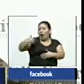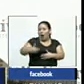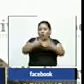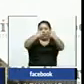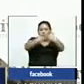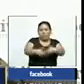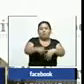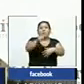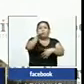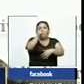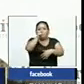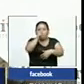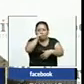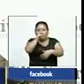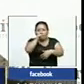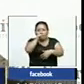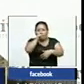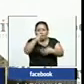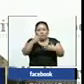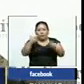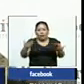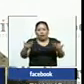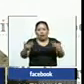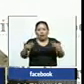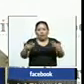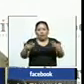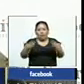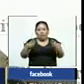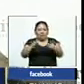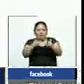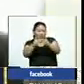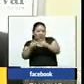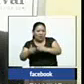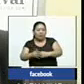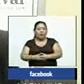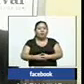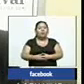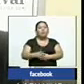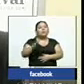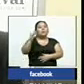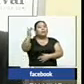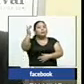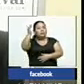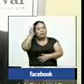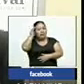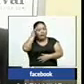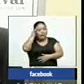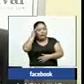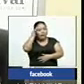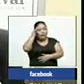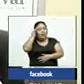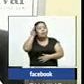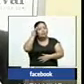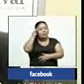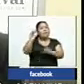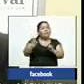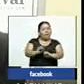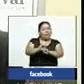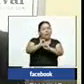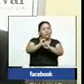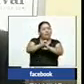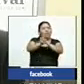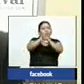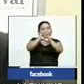ha sido enemiga de diferentes públicos, ¿no? Encontrarle, obviamente, pues implica